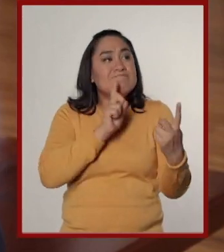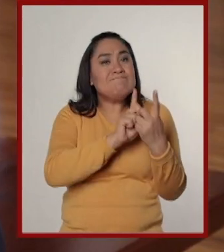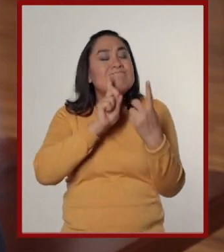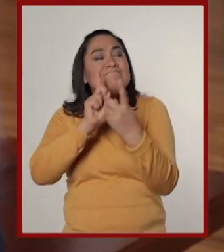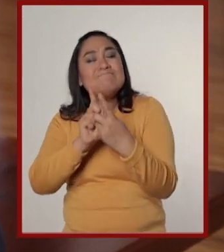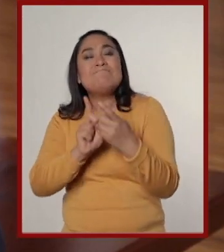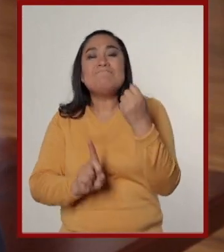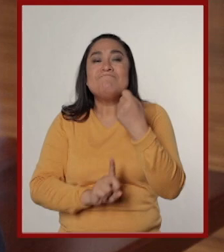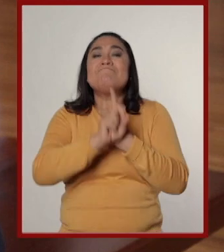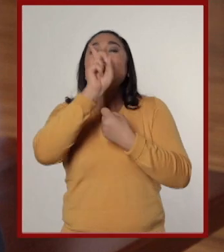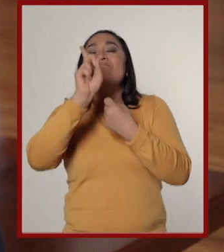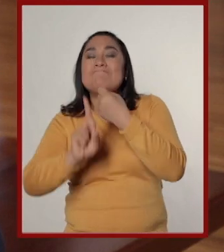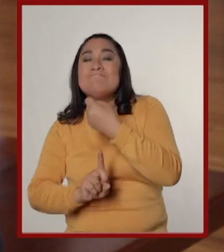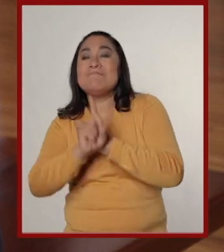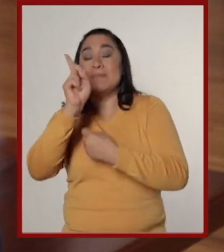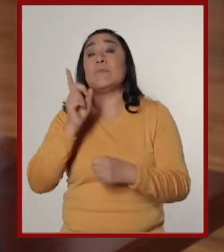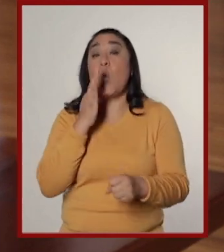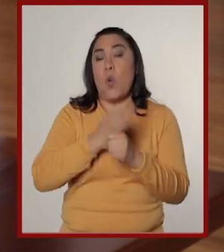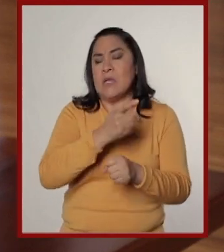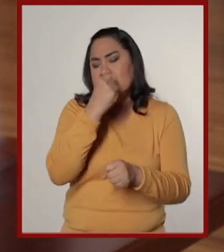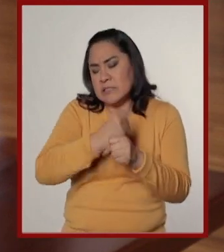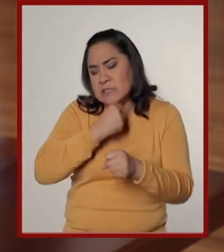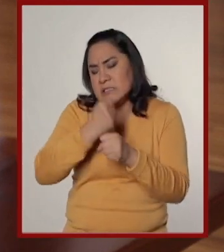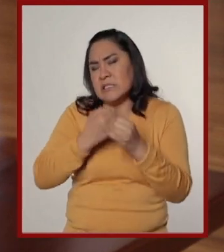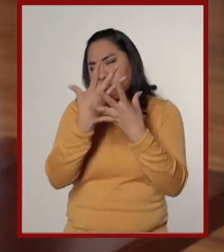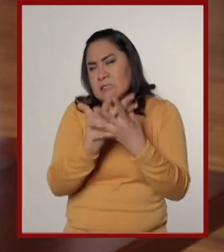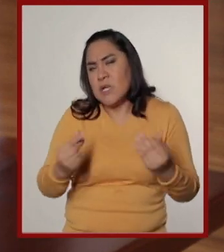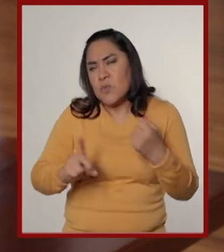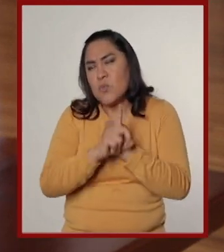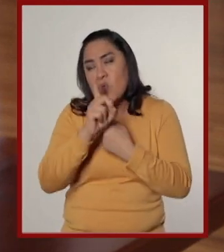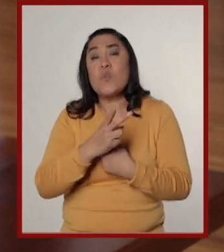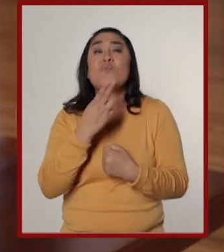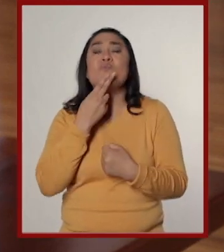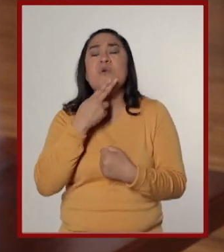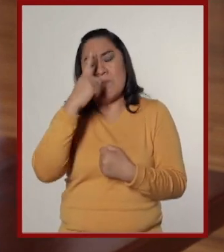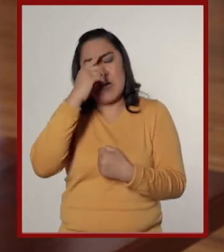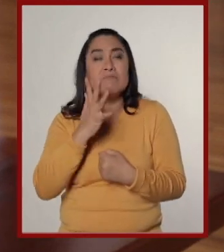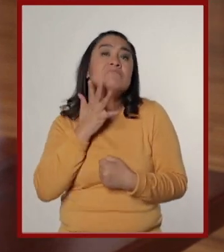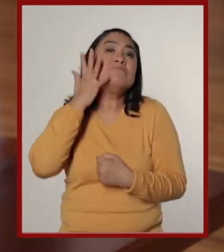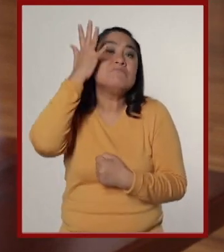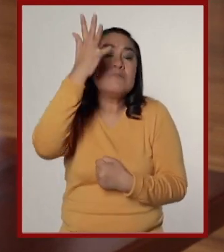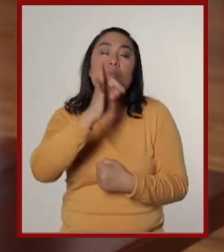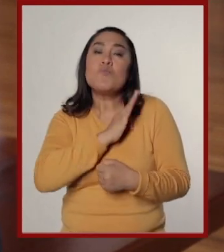cuando estás frente a un conflicto. ¿Qué habilidades de las que vimos tienes y cuáles te falta